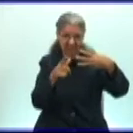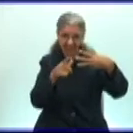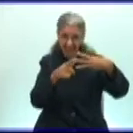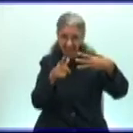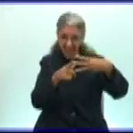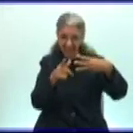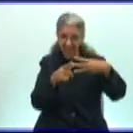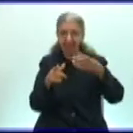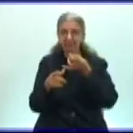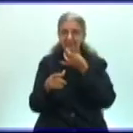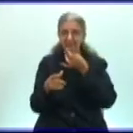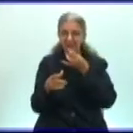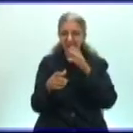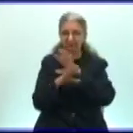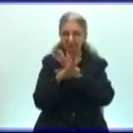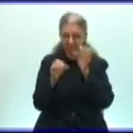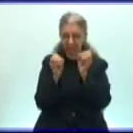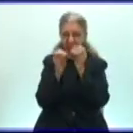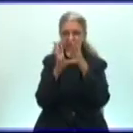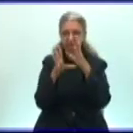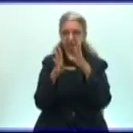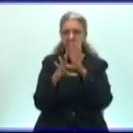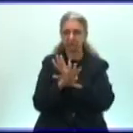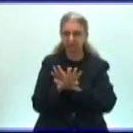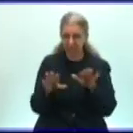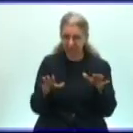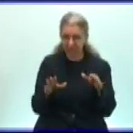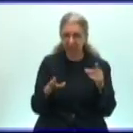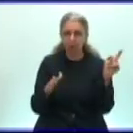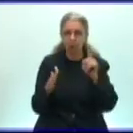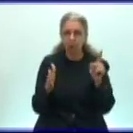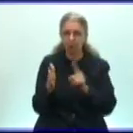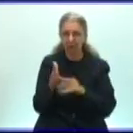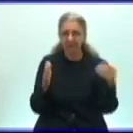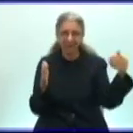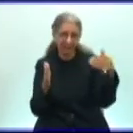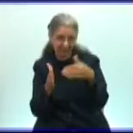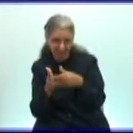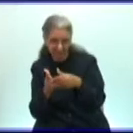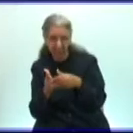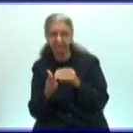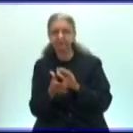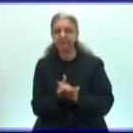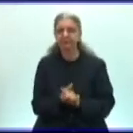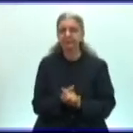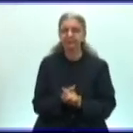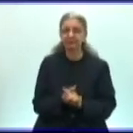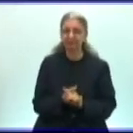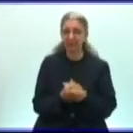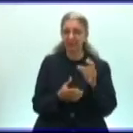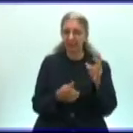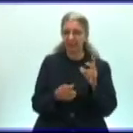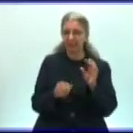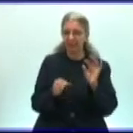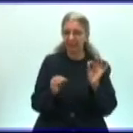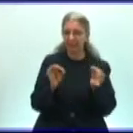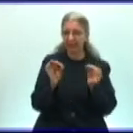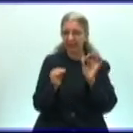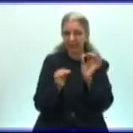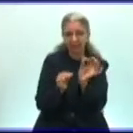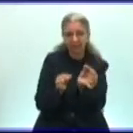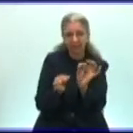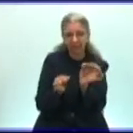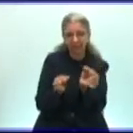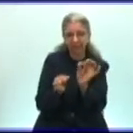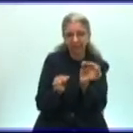de corriente está conectada. Recuerden que estamos trabajando con corriente directa. Y el regulador de la fuente de